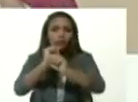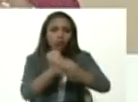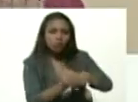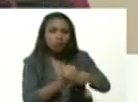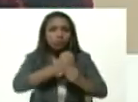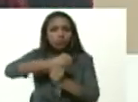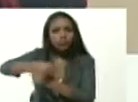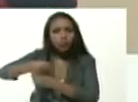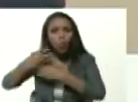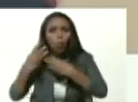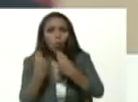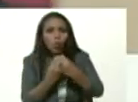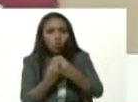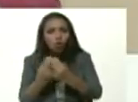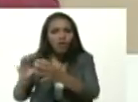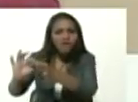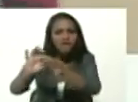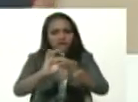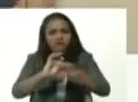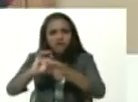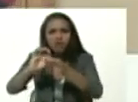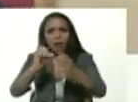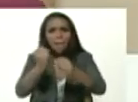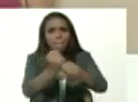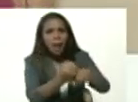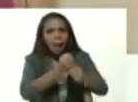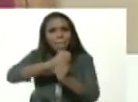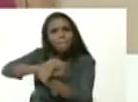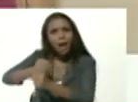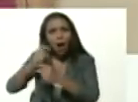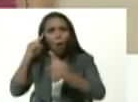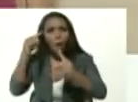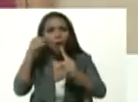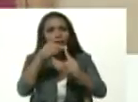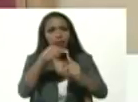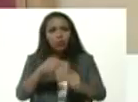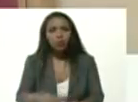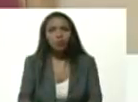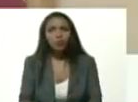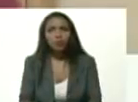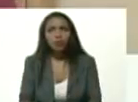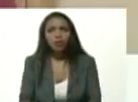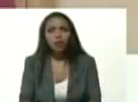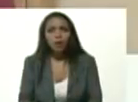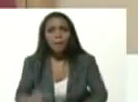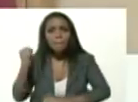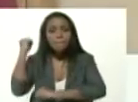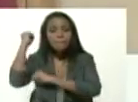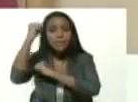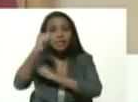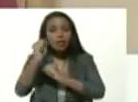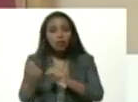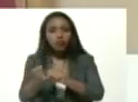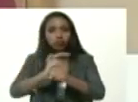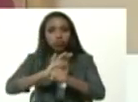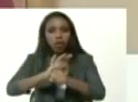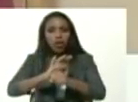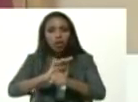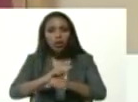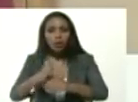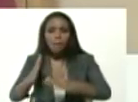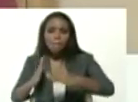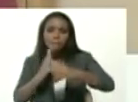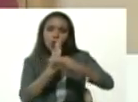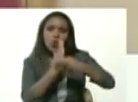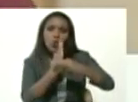todos, todos unidos, remando hacia un solo objetivo, vencer el coronavirus, cortar las